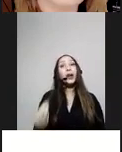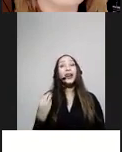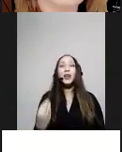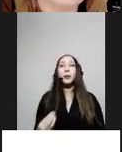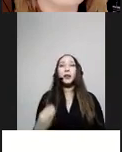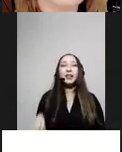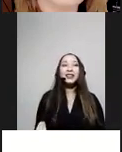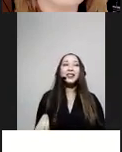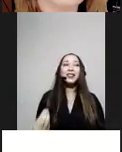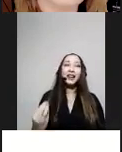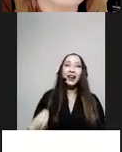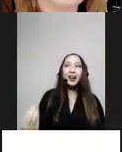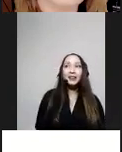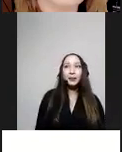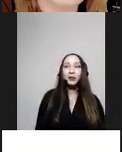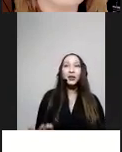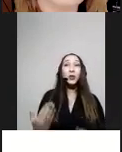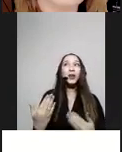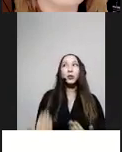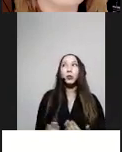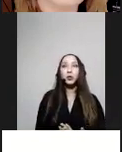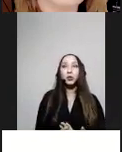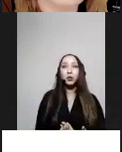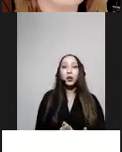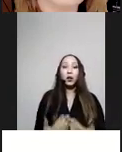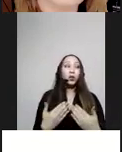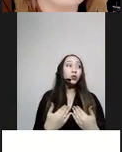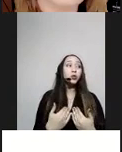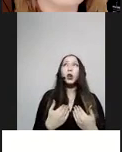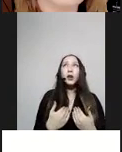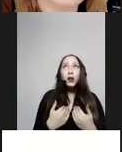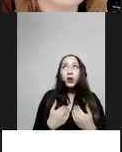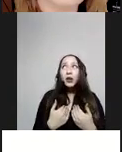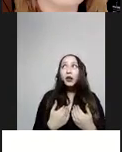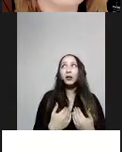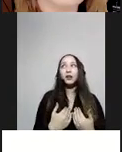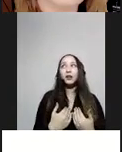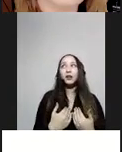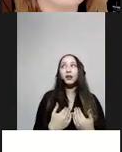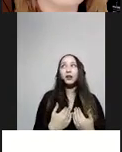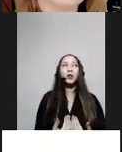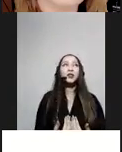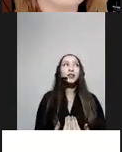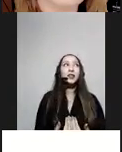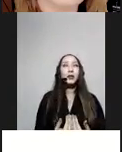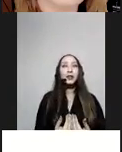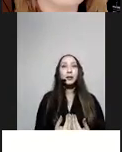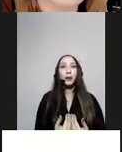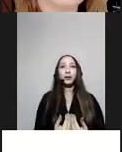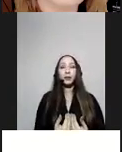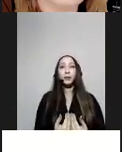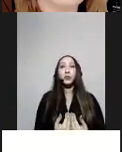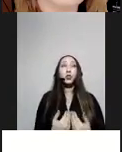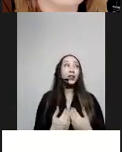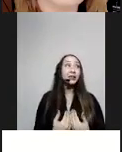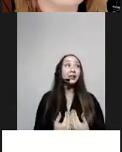depresión, es importante que entienda que esa persona no es su emoción. No soy la emoción que estoy sintiendo en este